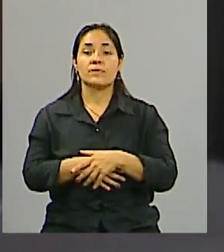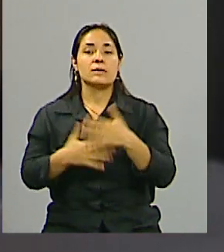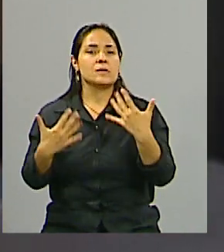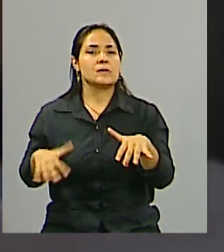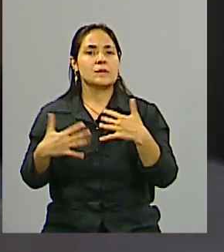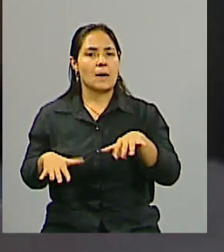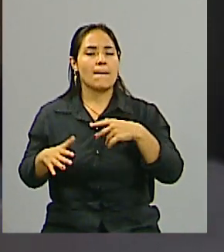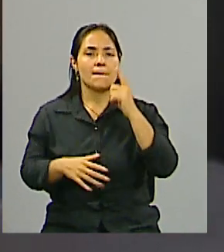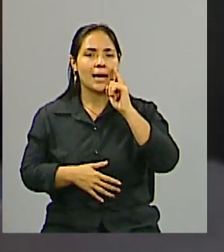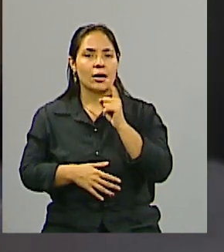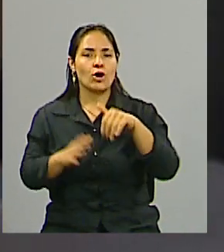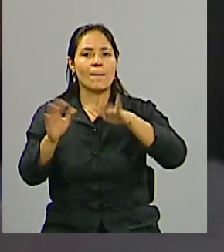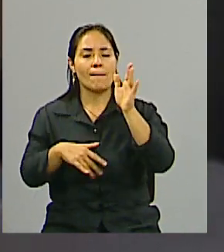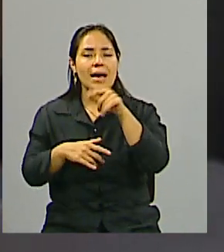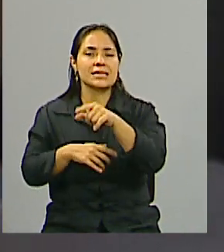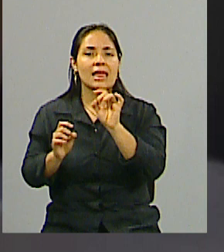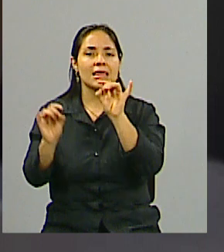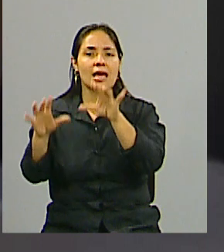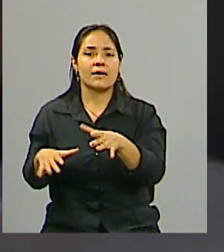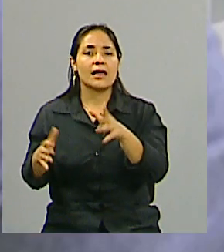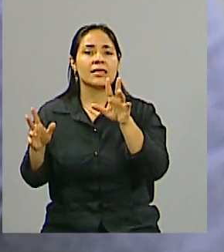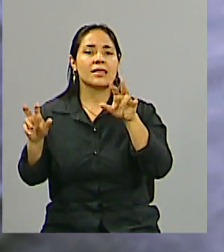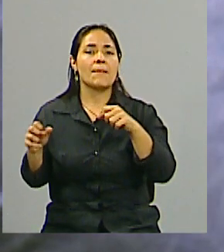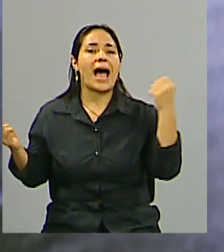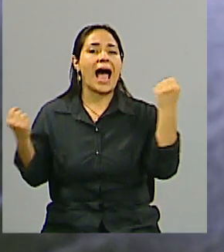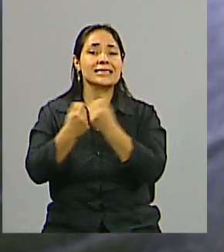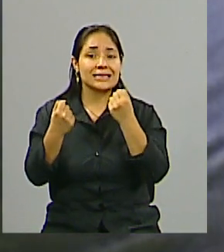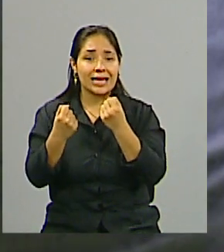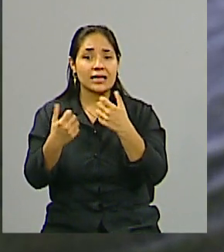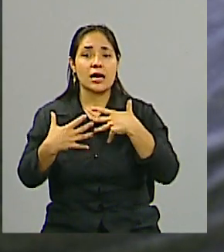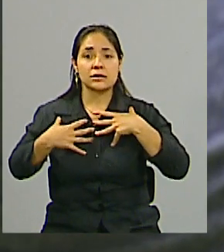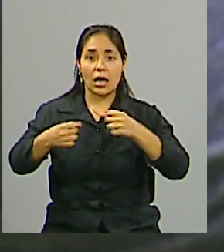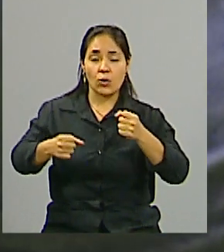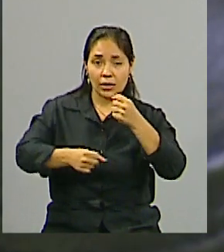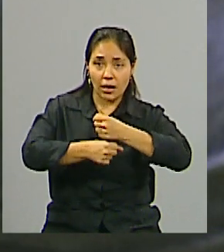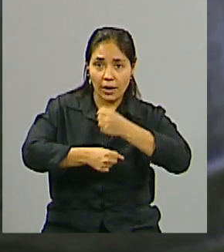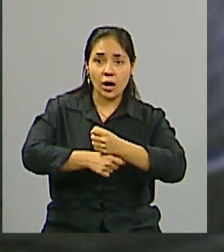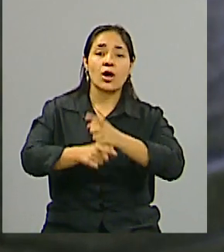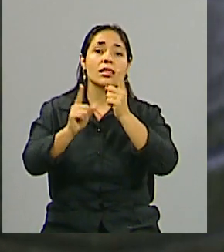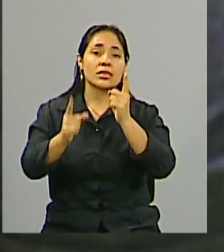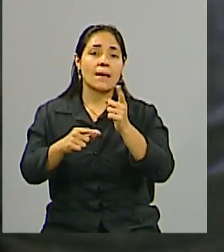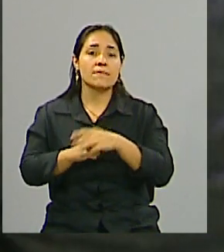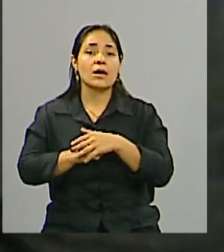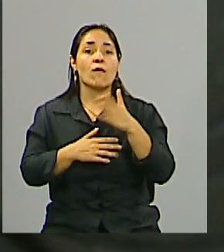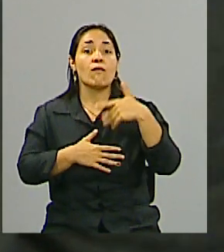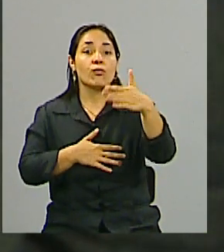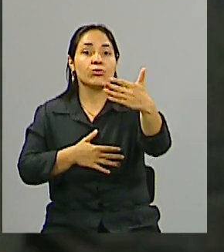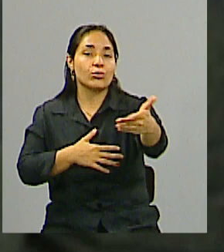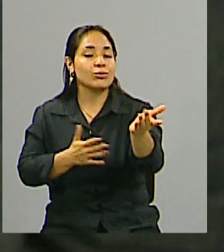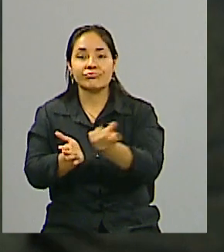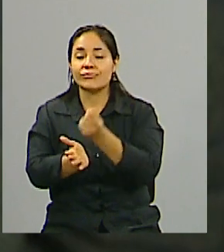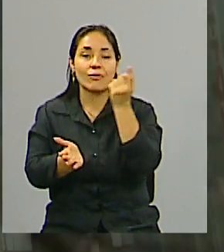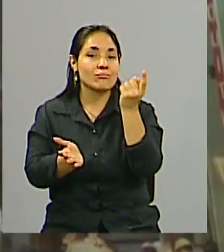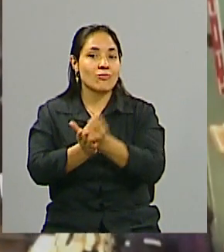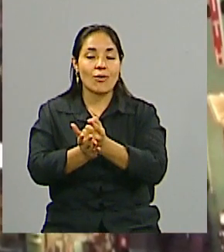vulnerabilidades de la fuerza de trabajo tienen que ver con la accidentología, sí, con la salud laboral y con estas pocas proyecciones a futuro,